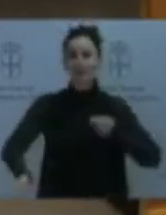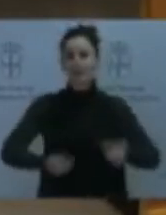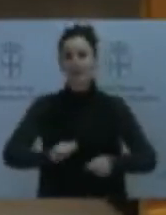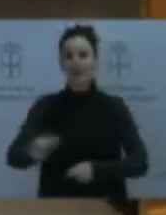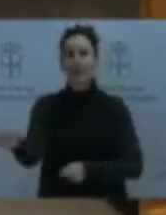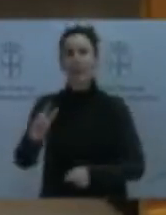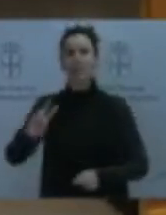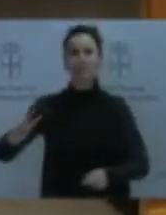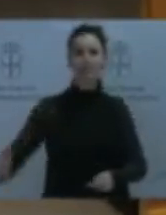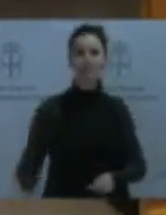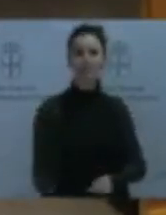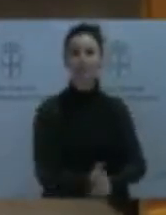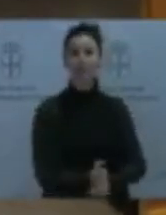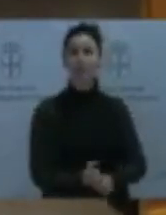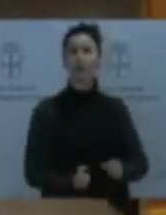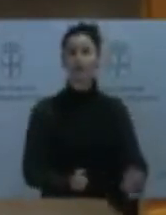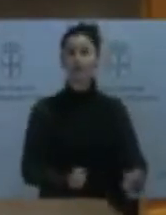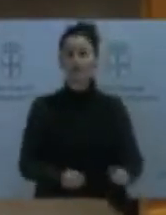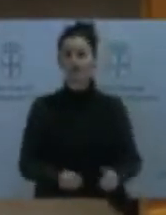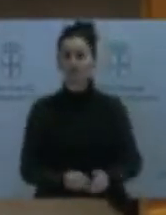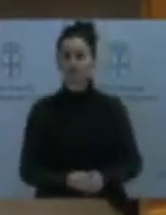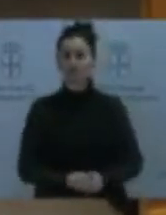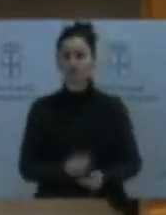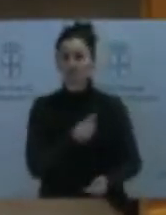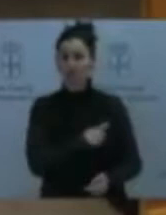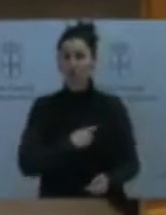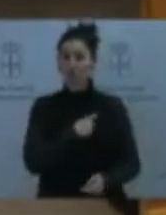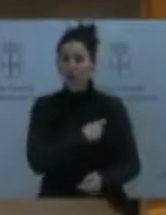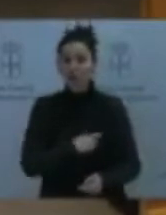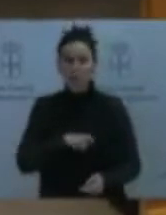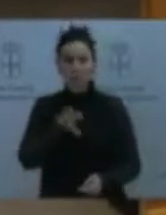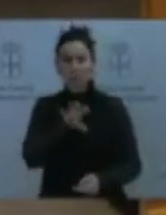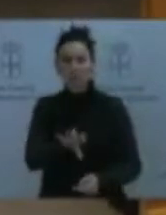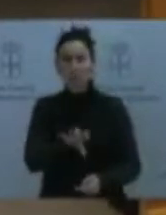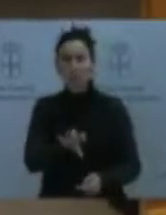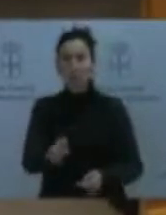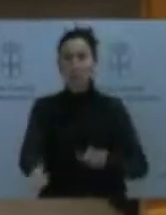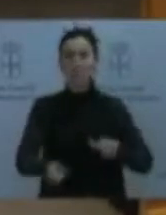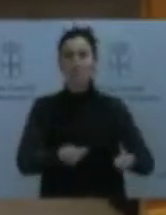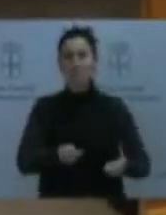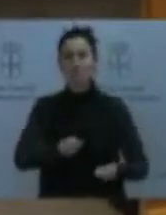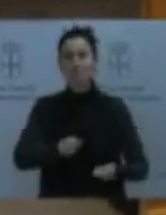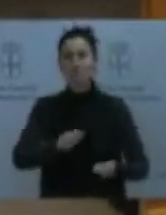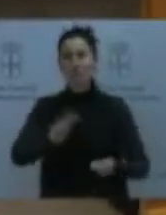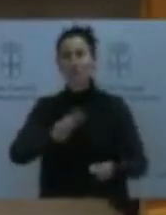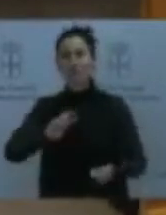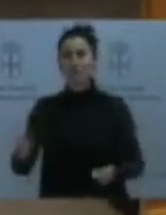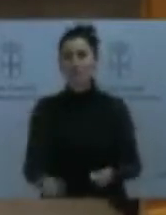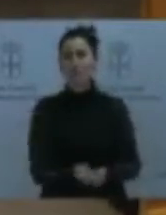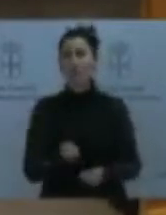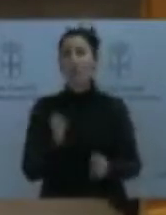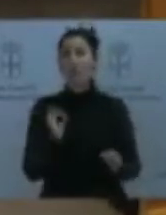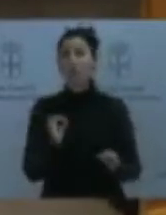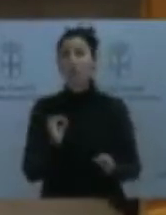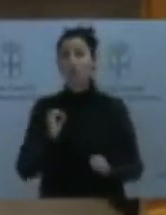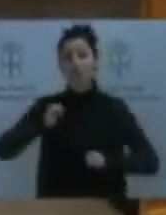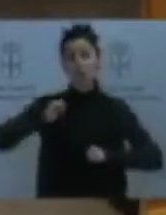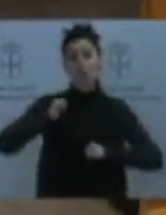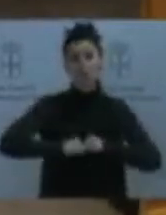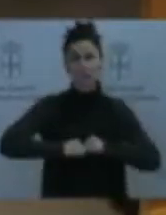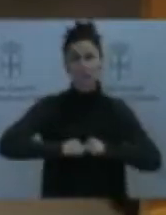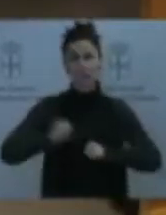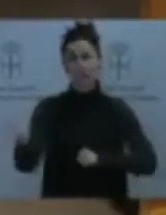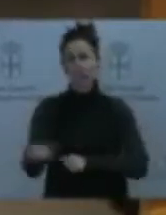Comisión Nacional del Mercado de Valores. Uno de los principales directivos de Duro Felguera fue sancionado porque durante 15 años, Felguera